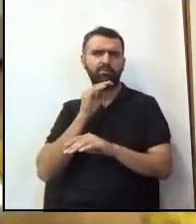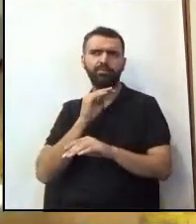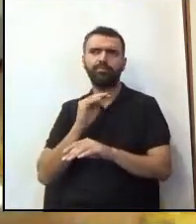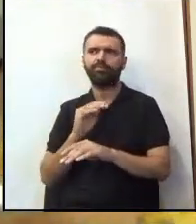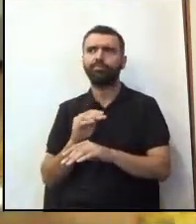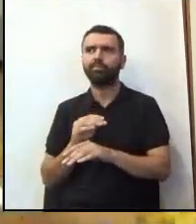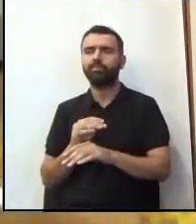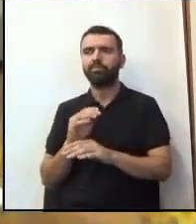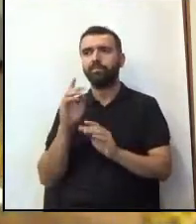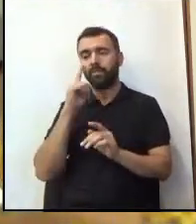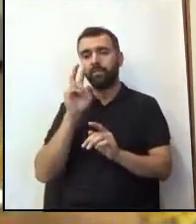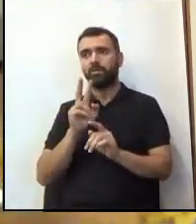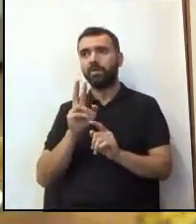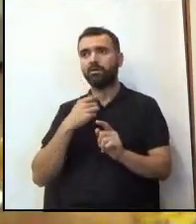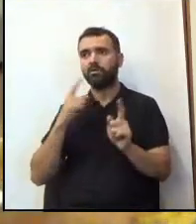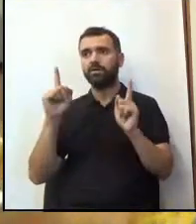A ver, lo voy a resumir.